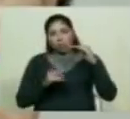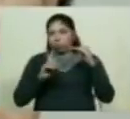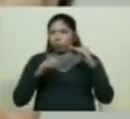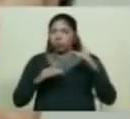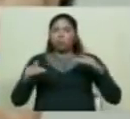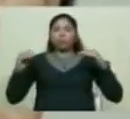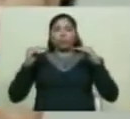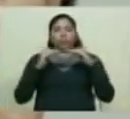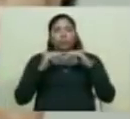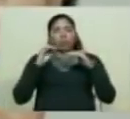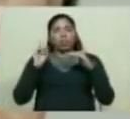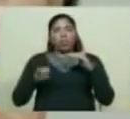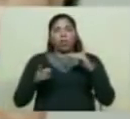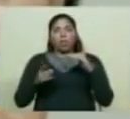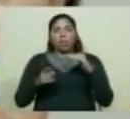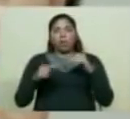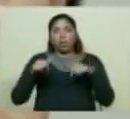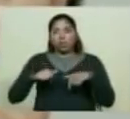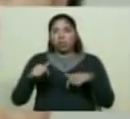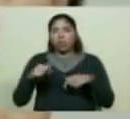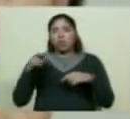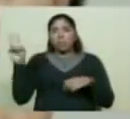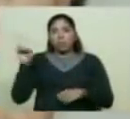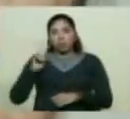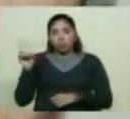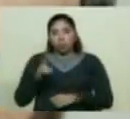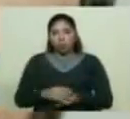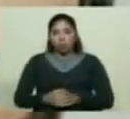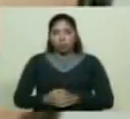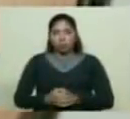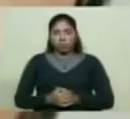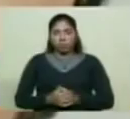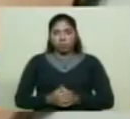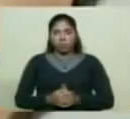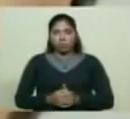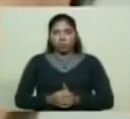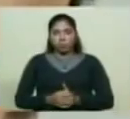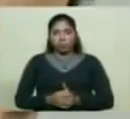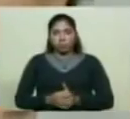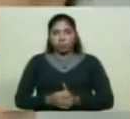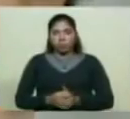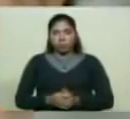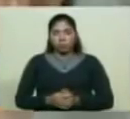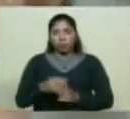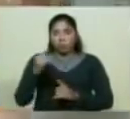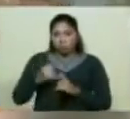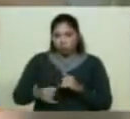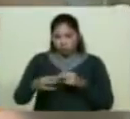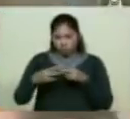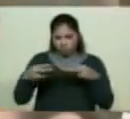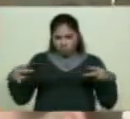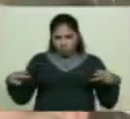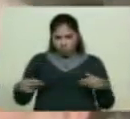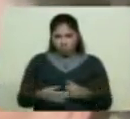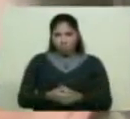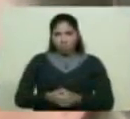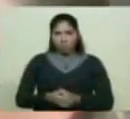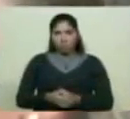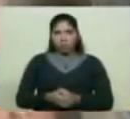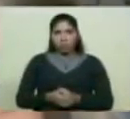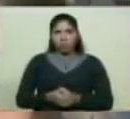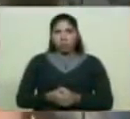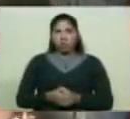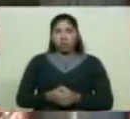practicada en venezuela' y agua esta última cita el sistema de gobierno más